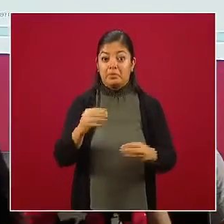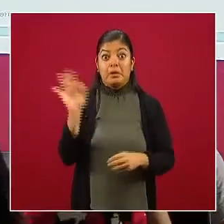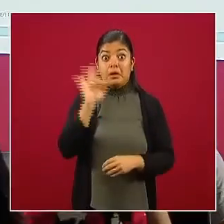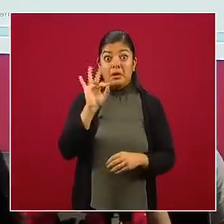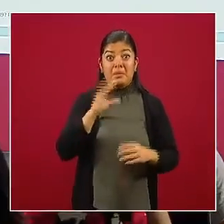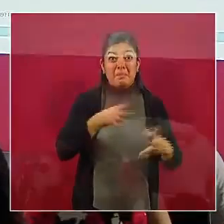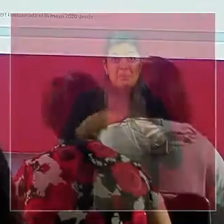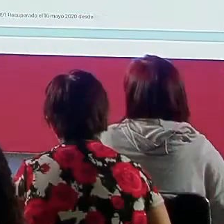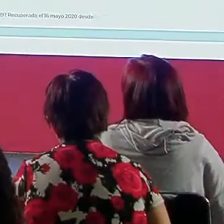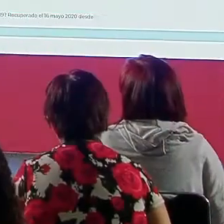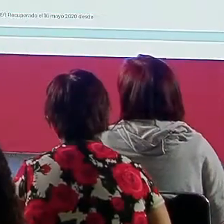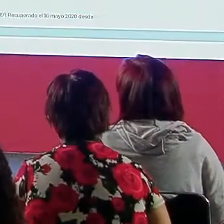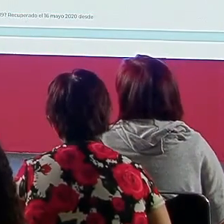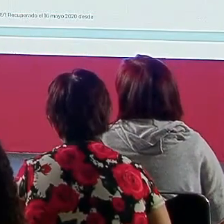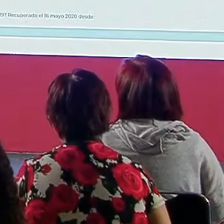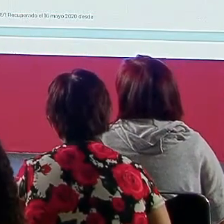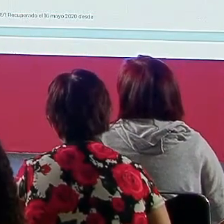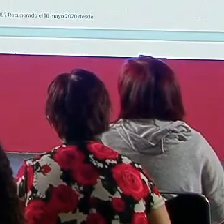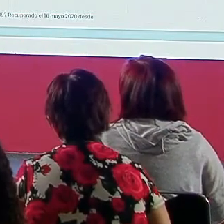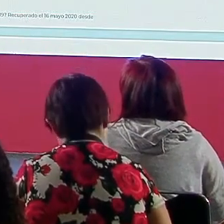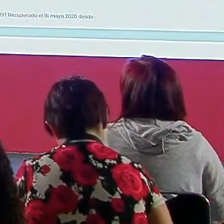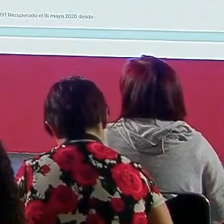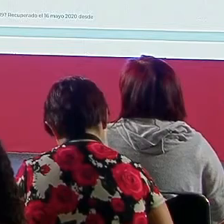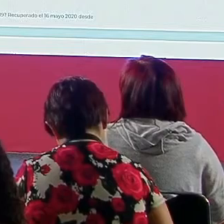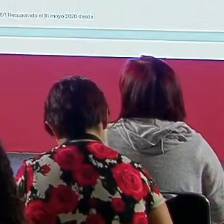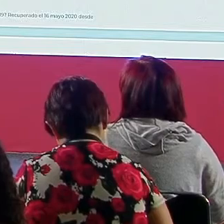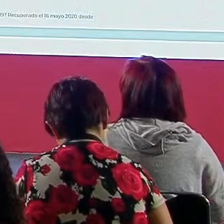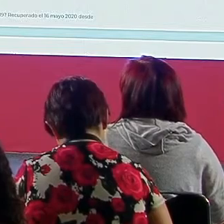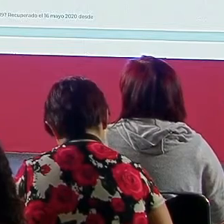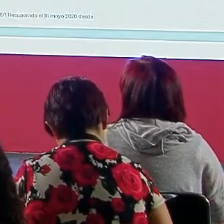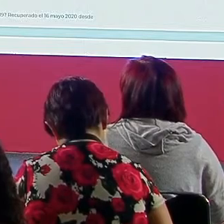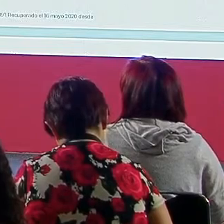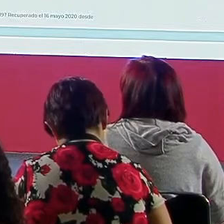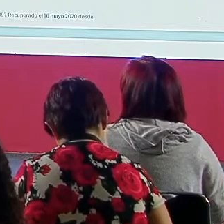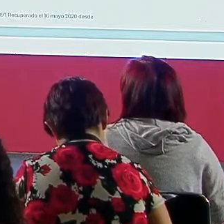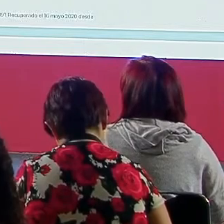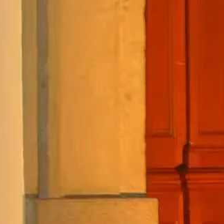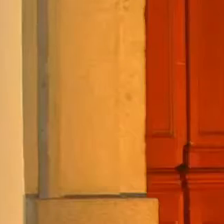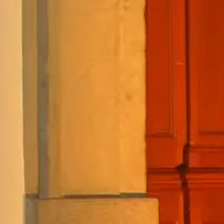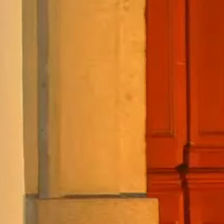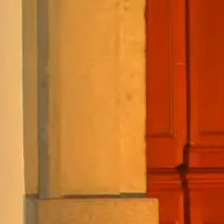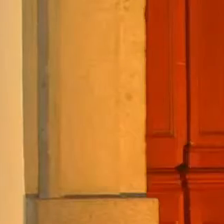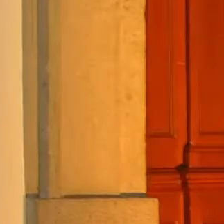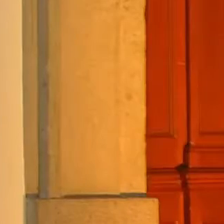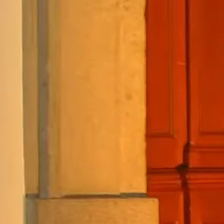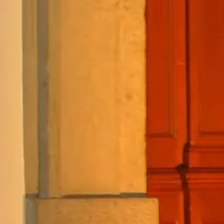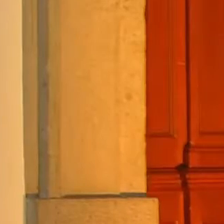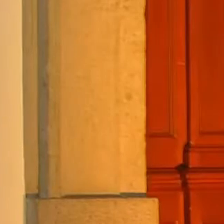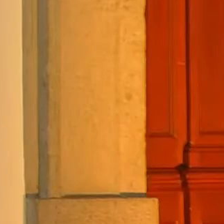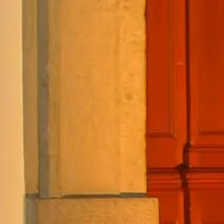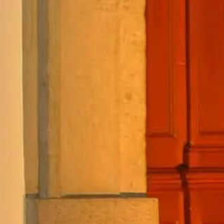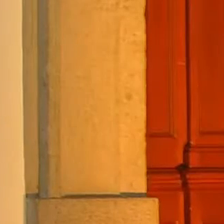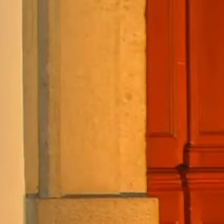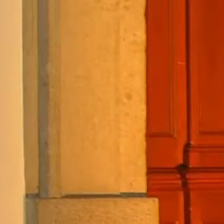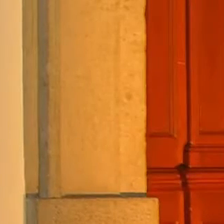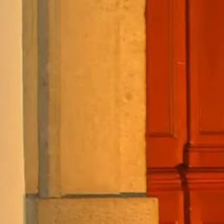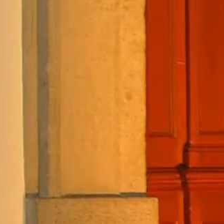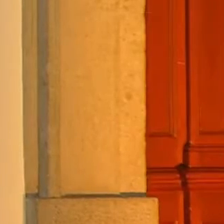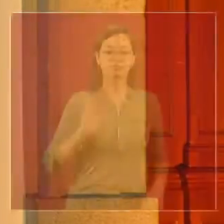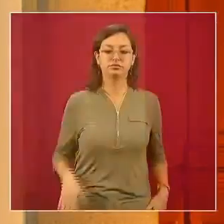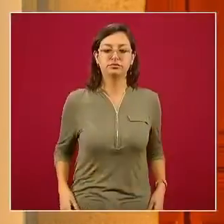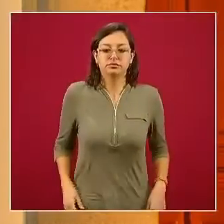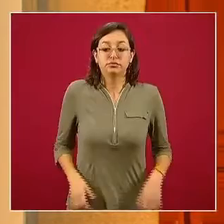propague. Y con el ejemplo de sarampión, es tan transmisible que se necesita garantizar coberturas efectivas